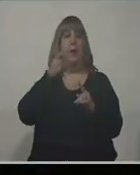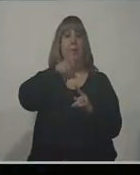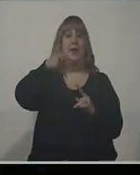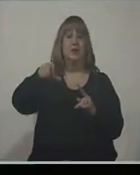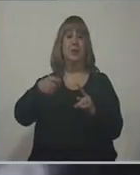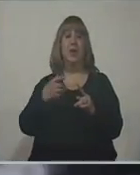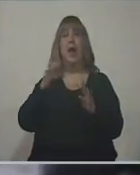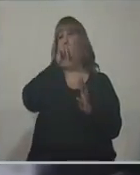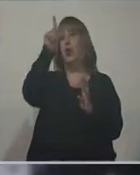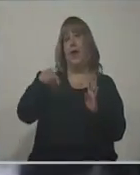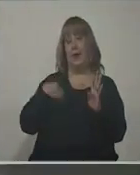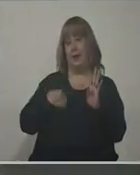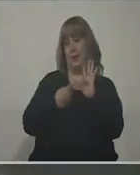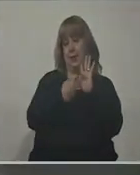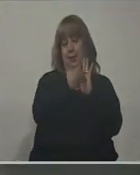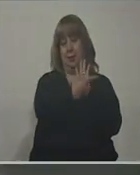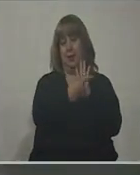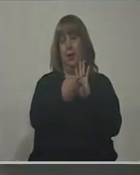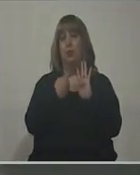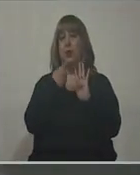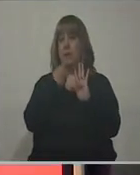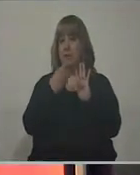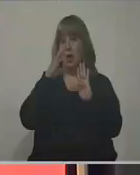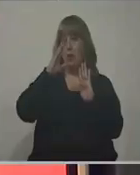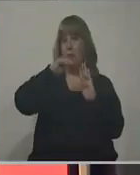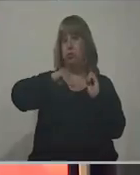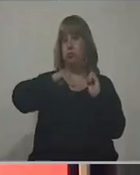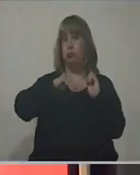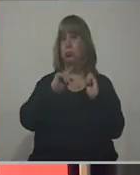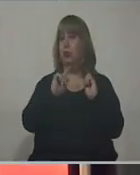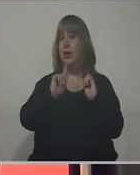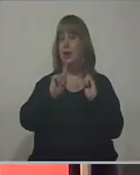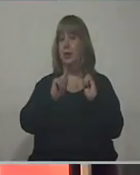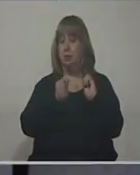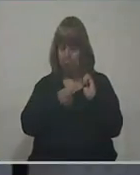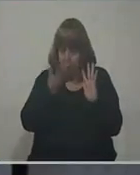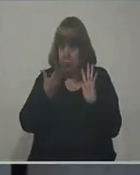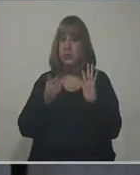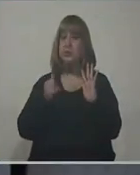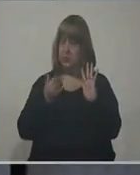país, en busca de defensa de la libertad de expresión y la pluralidad de voces.